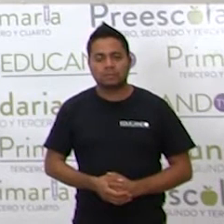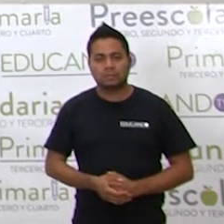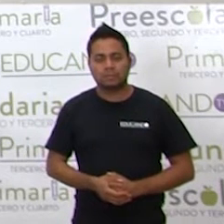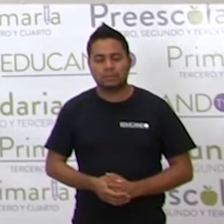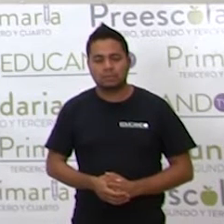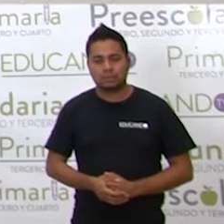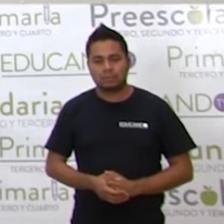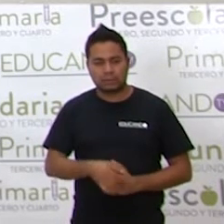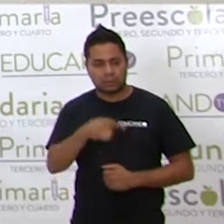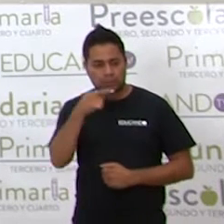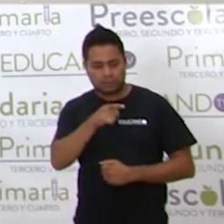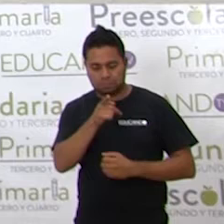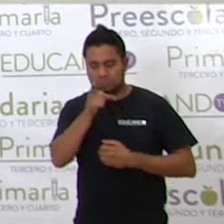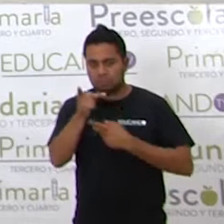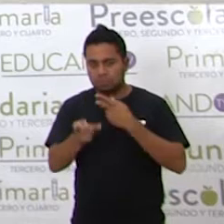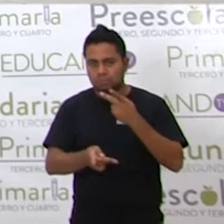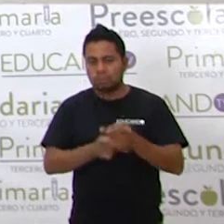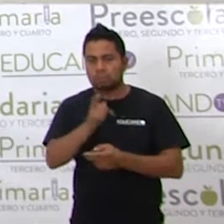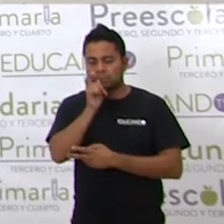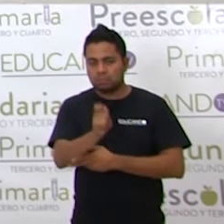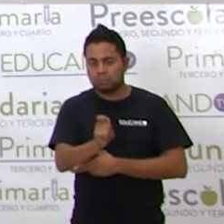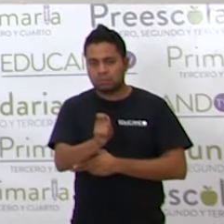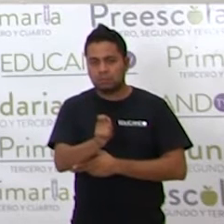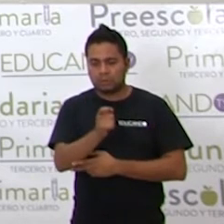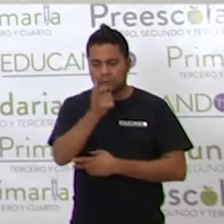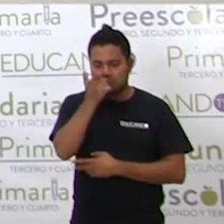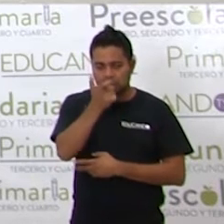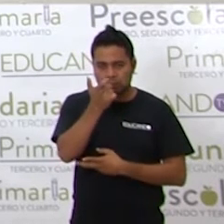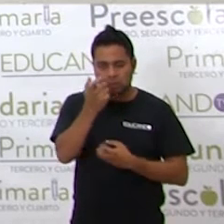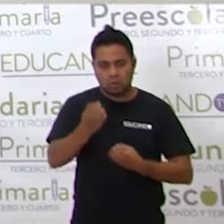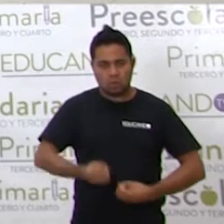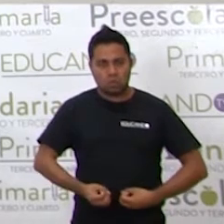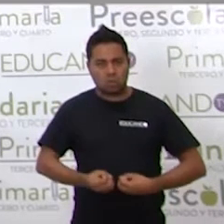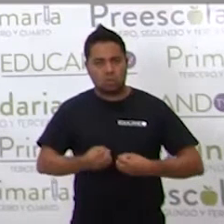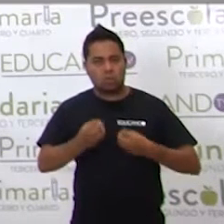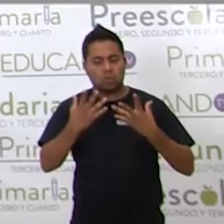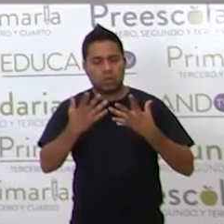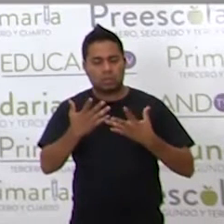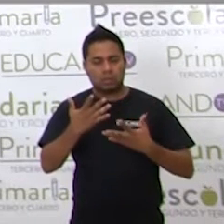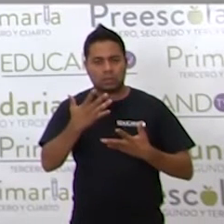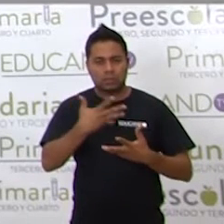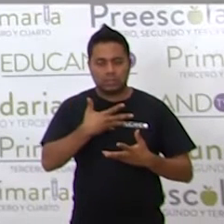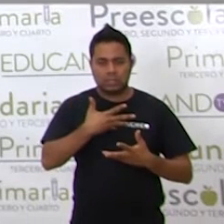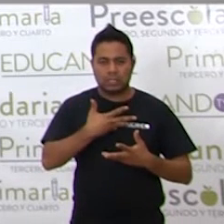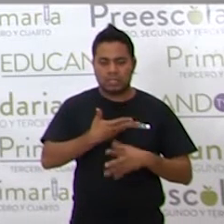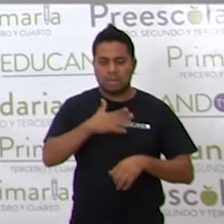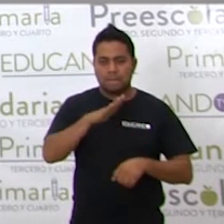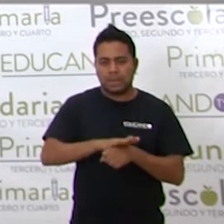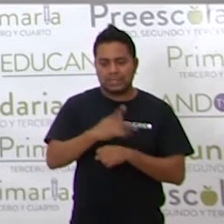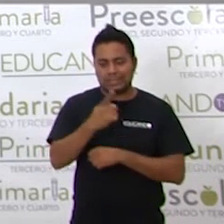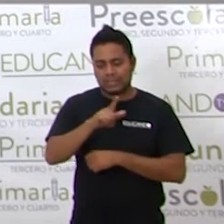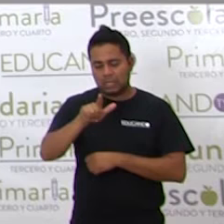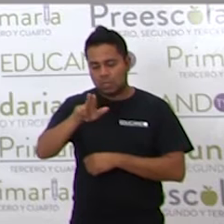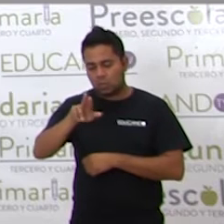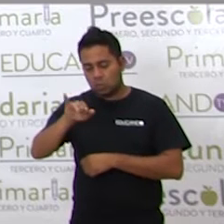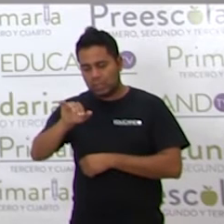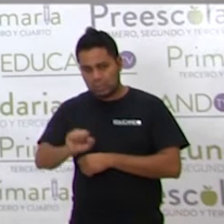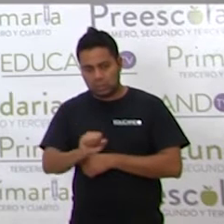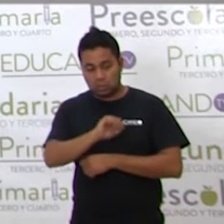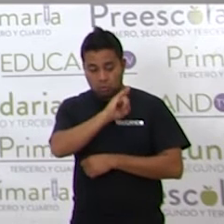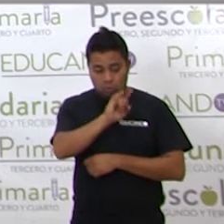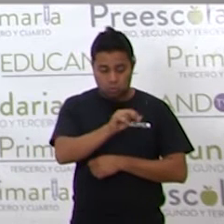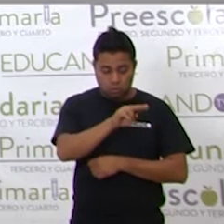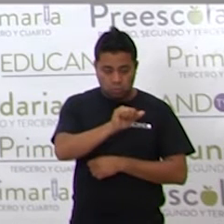La pregunta es, ¿cuánto dinero más tiene Juan que Luis?